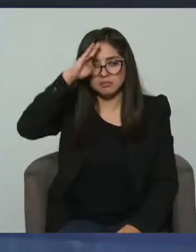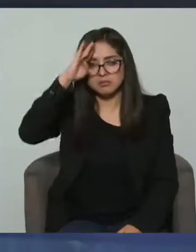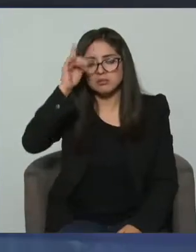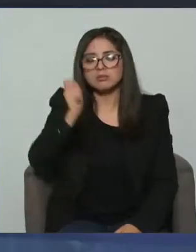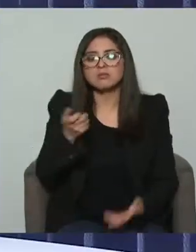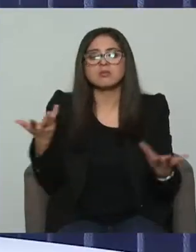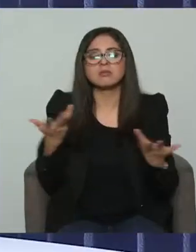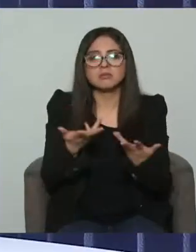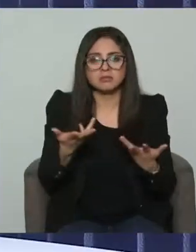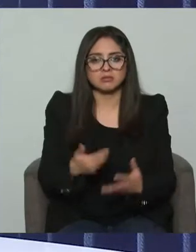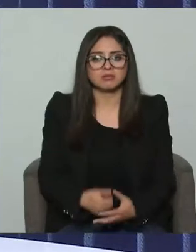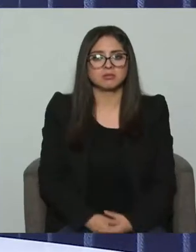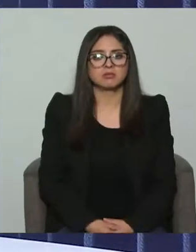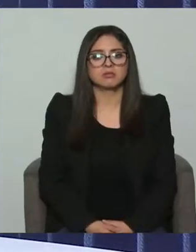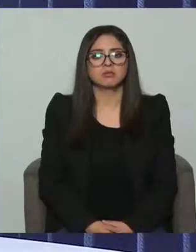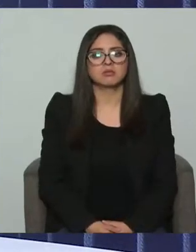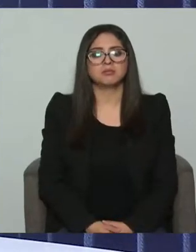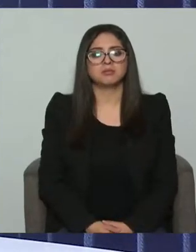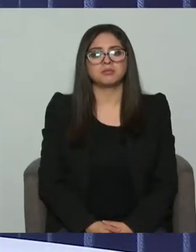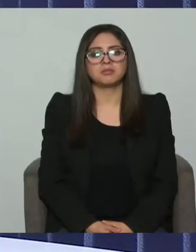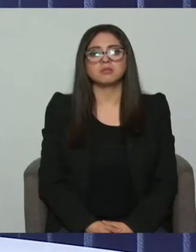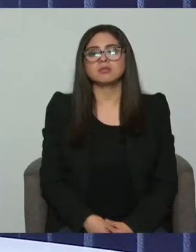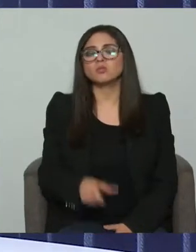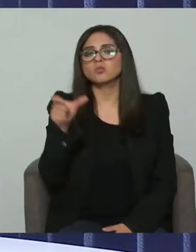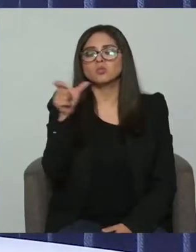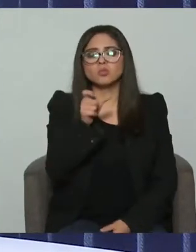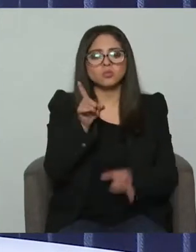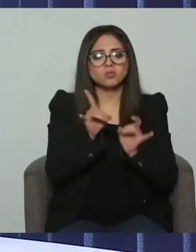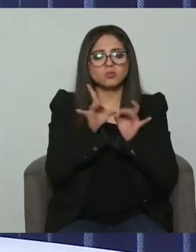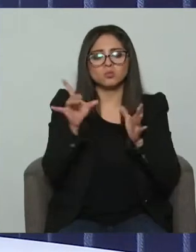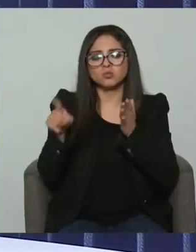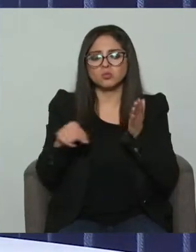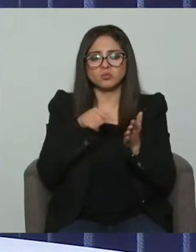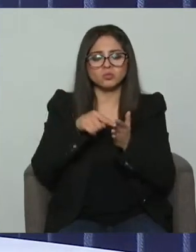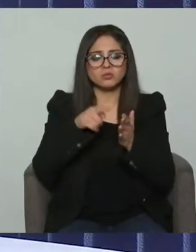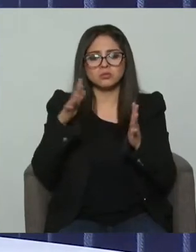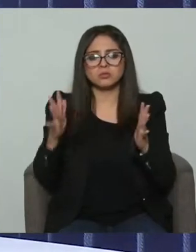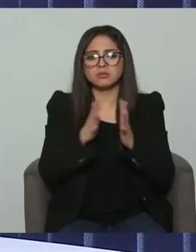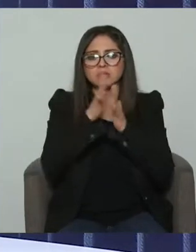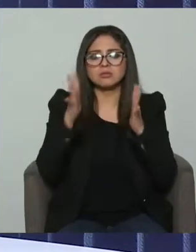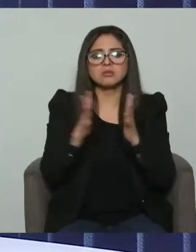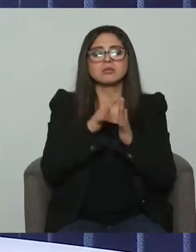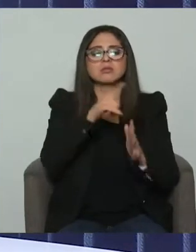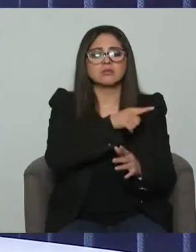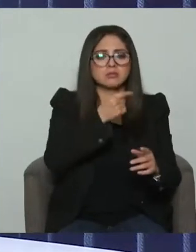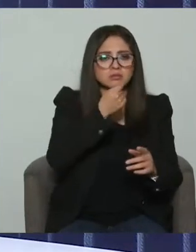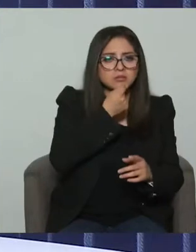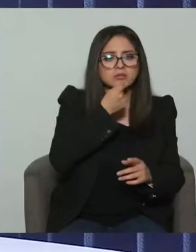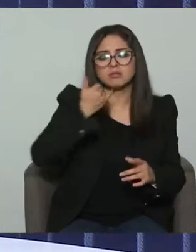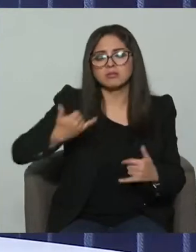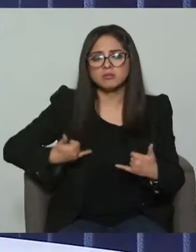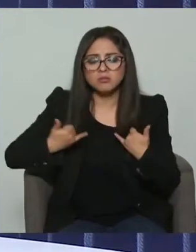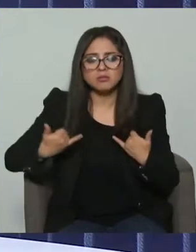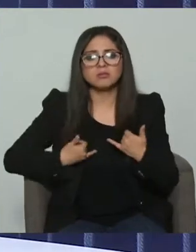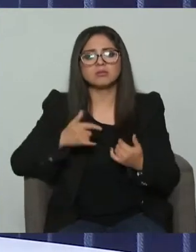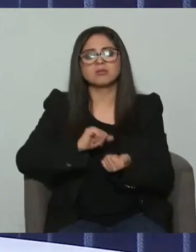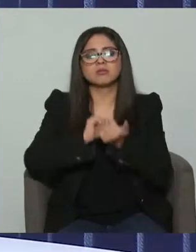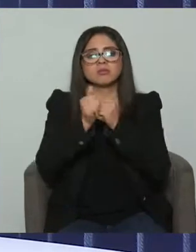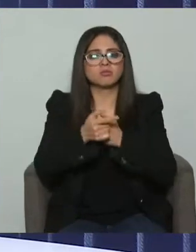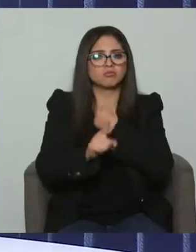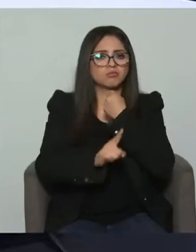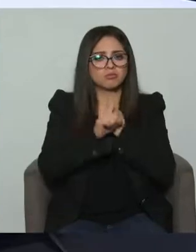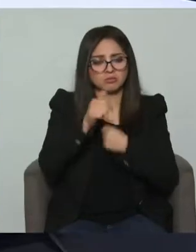ellos todos los días. Y sin duda, en cualquier ambiente de guerra, en cualquier zona de guerra, es lógico que las mujeres, las niñas y los niños sean los más